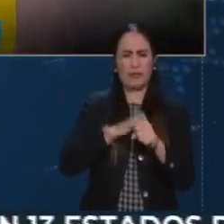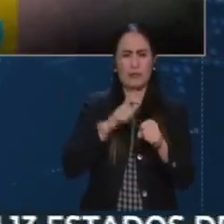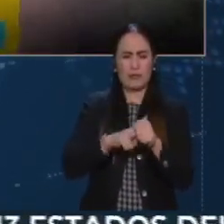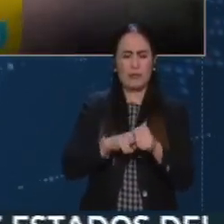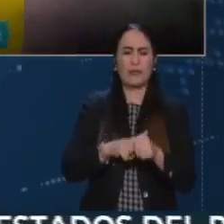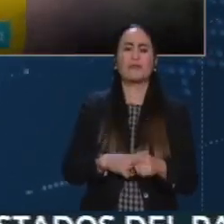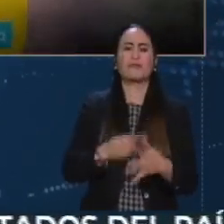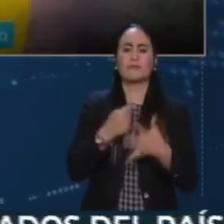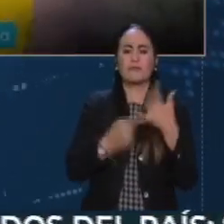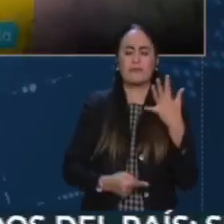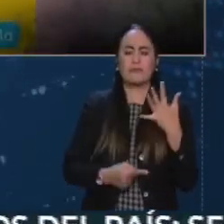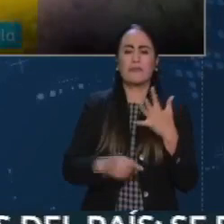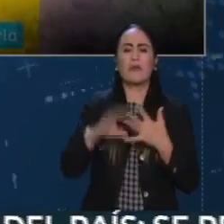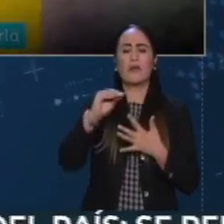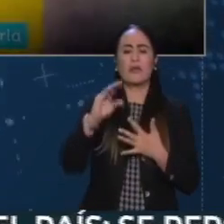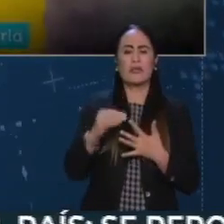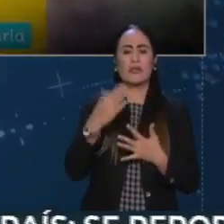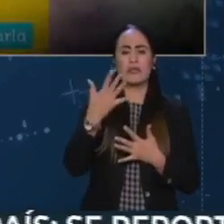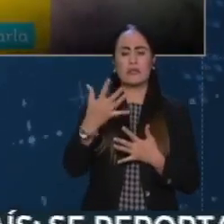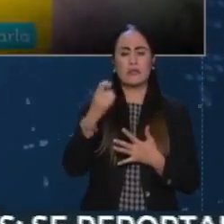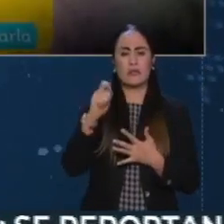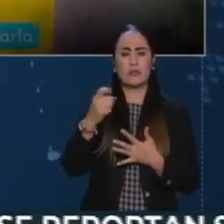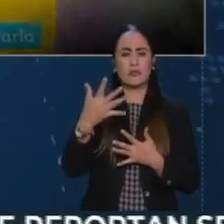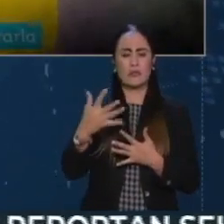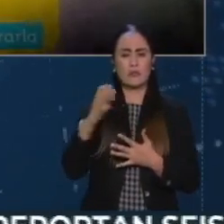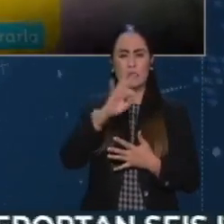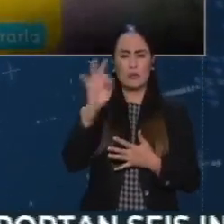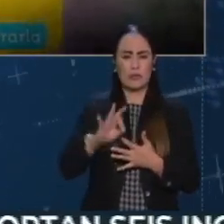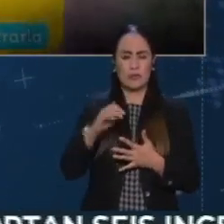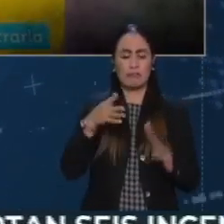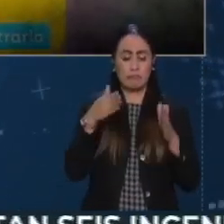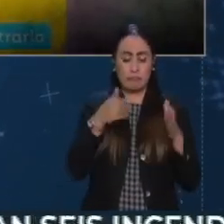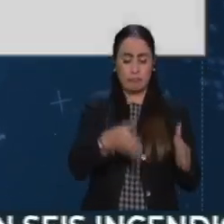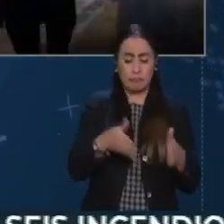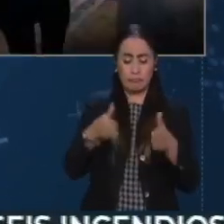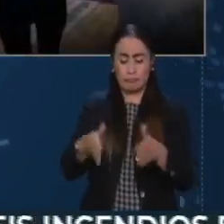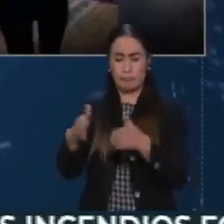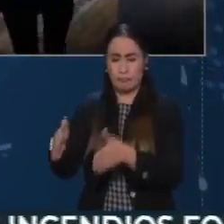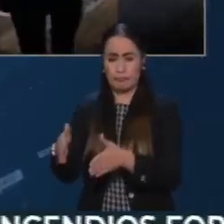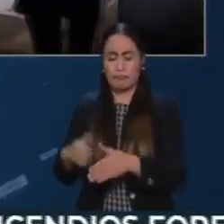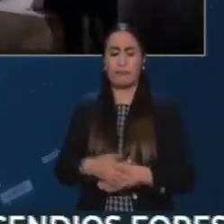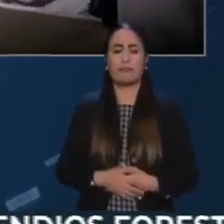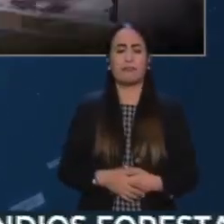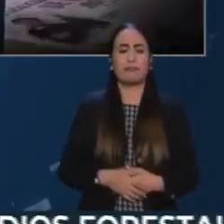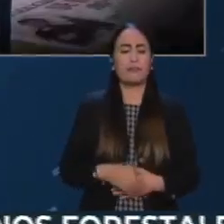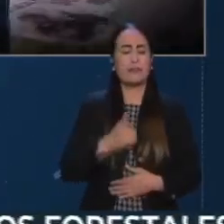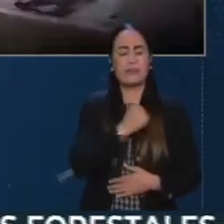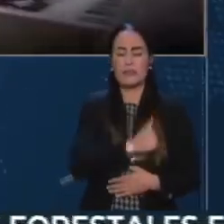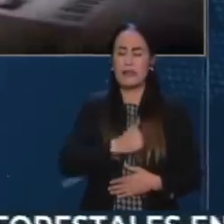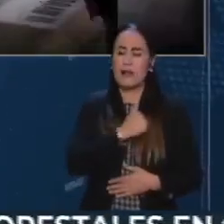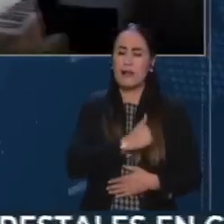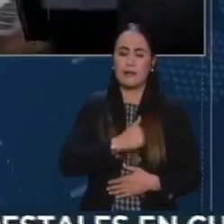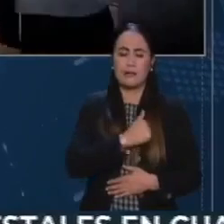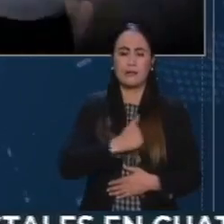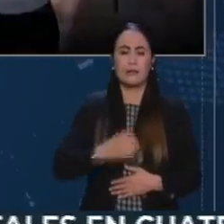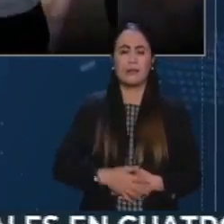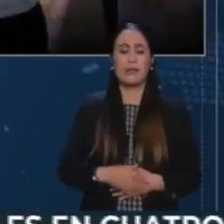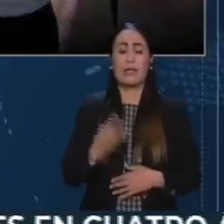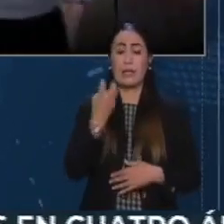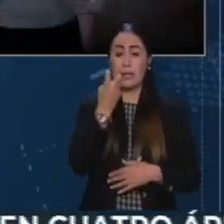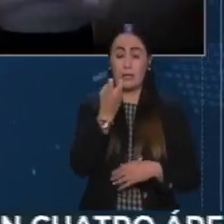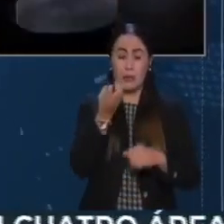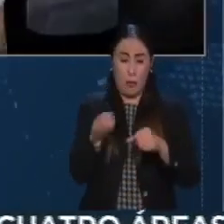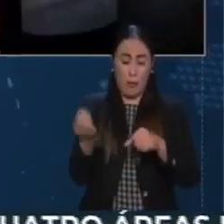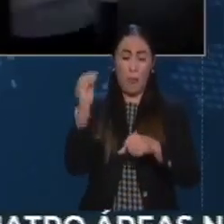65.9% de las fosas clandestinas en el país. Y fíjense ustedes lo dramático de la situación. Si a eso